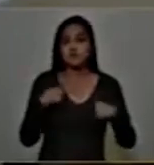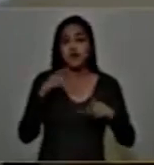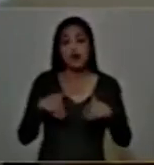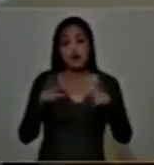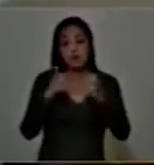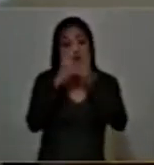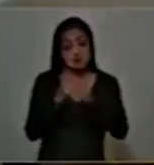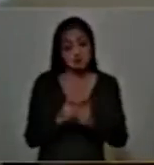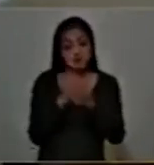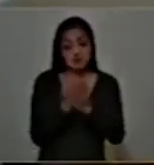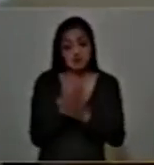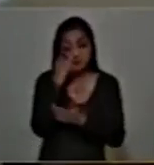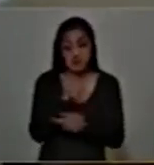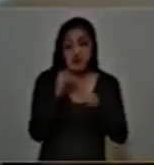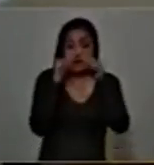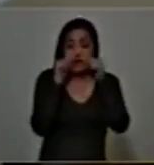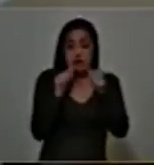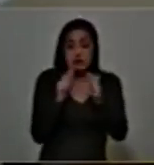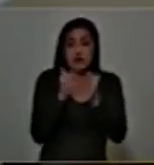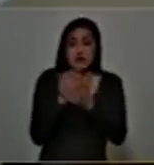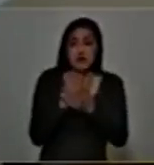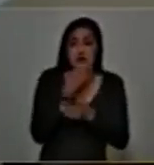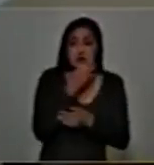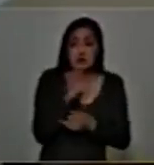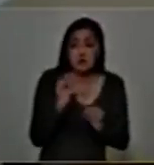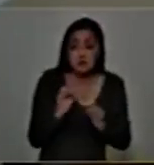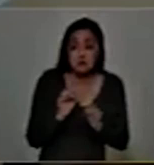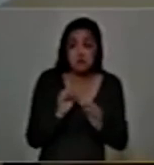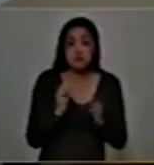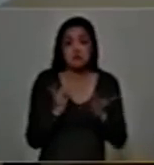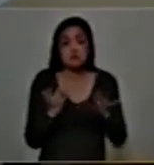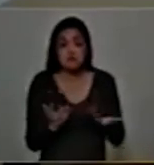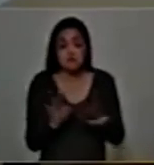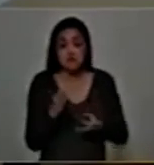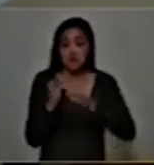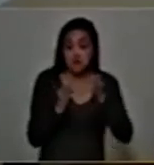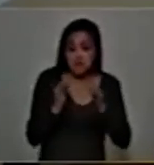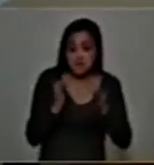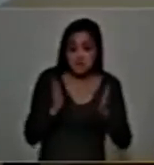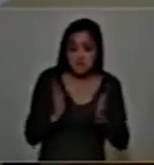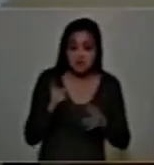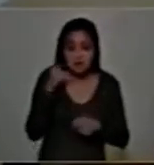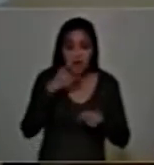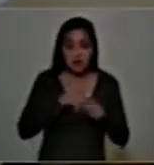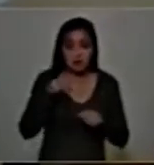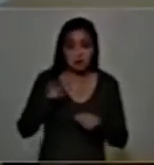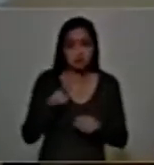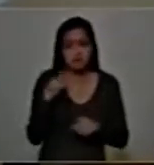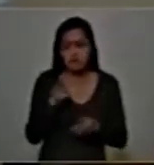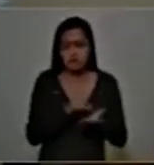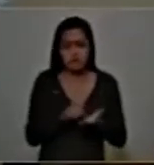A las personas hospitalizadas, a todos los